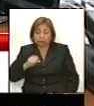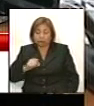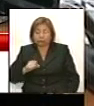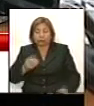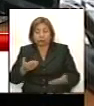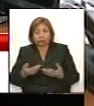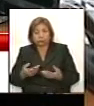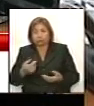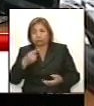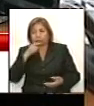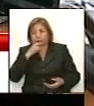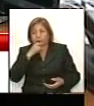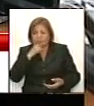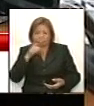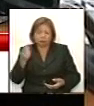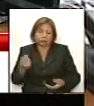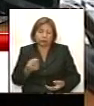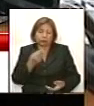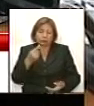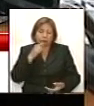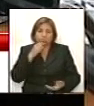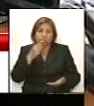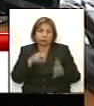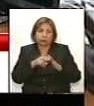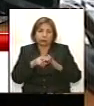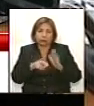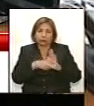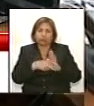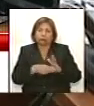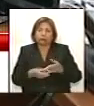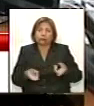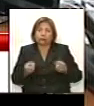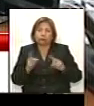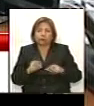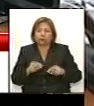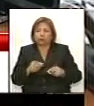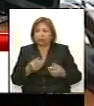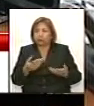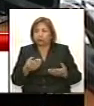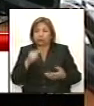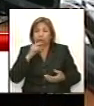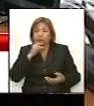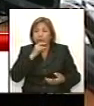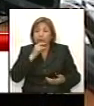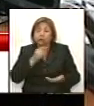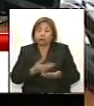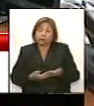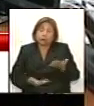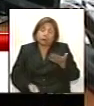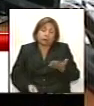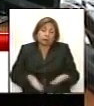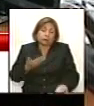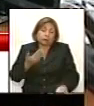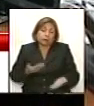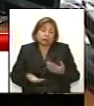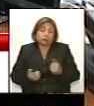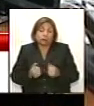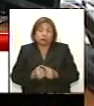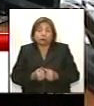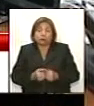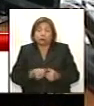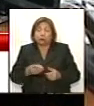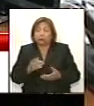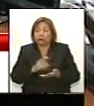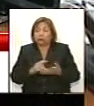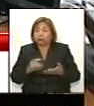cuando la víctima es mujer, sí, solo aplica, porque este marco normativo es especial cuando la víctima es mujer, que son lamentablemente la mayoría de las personas